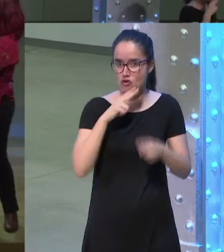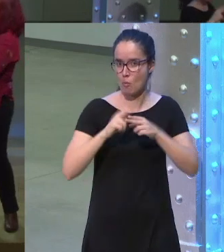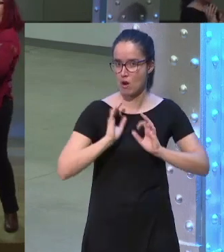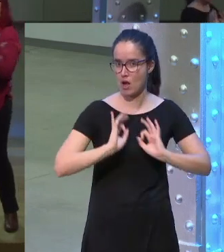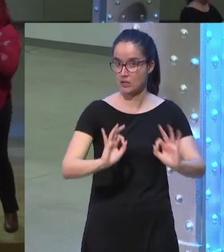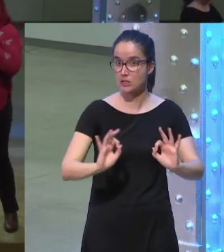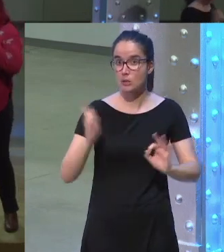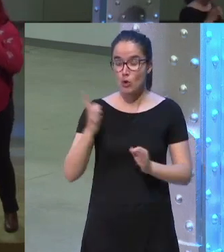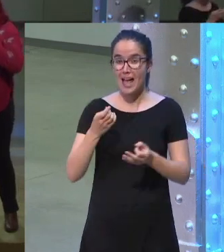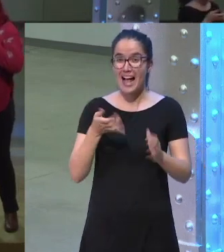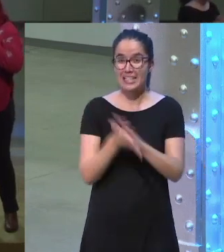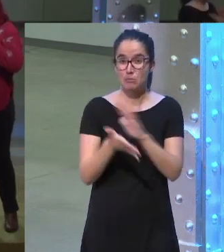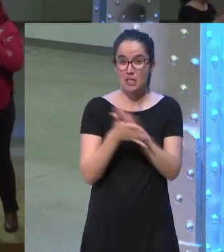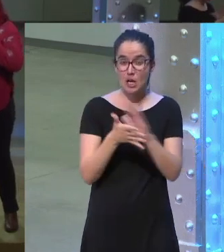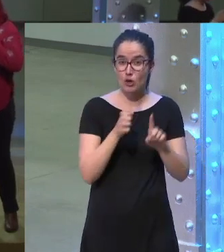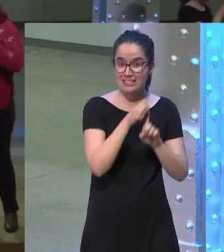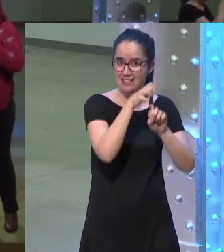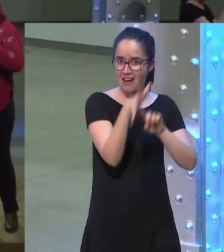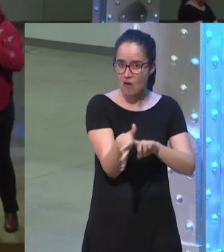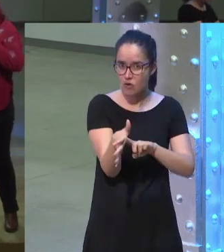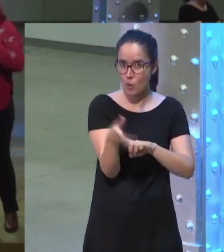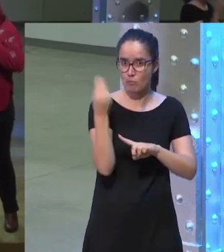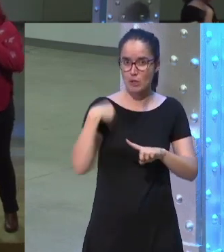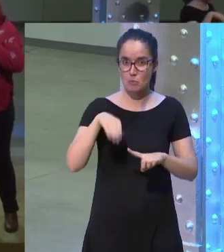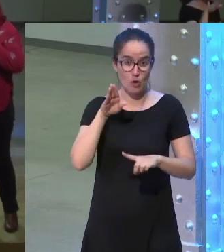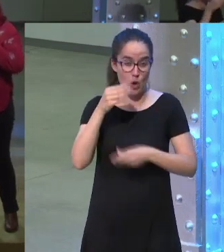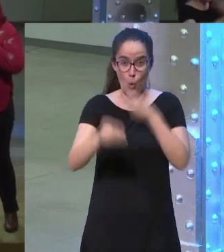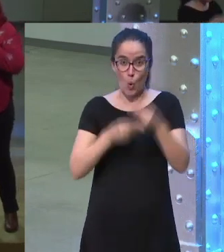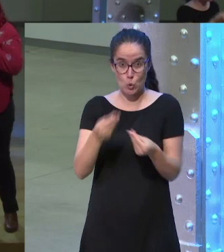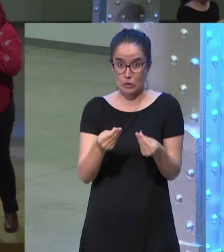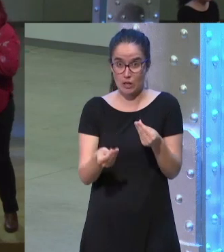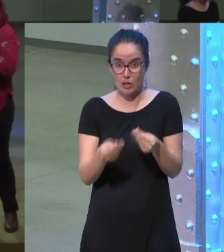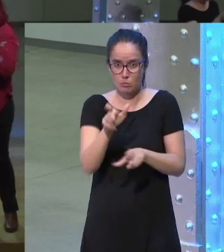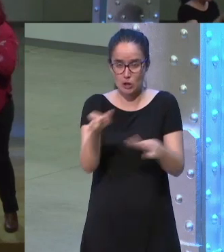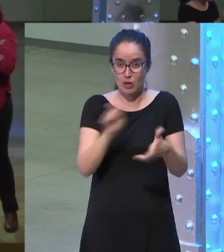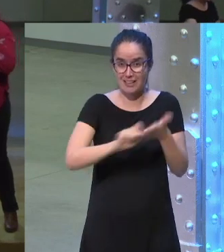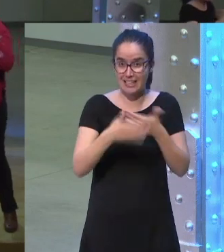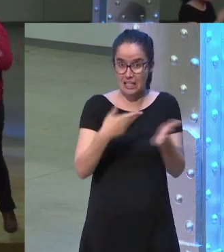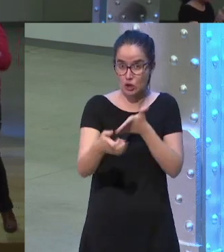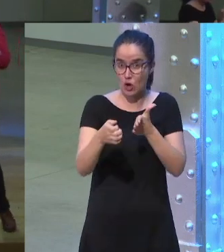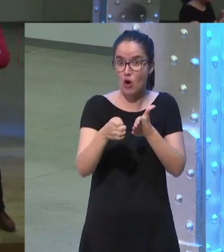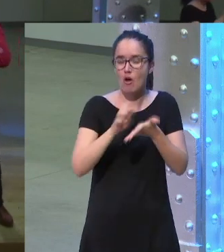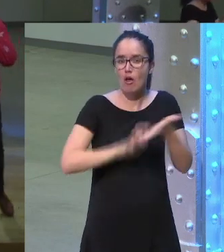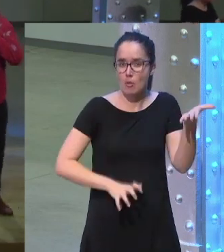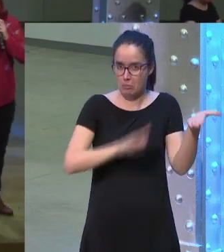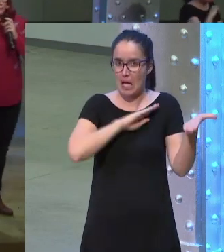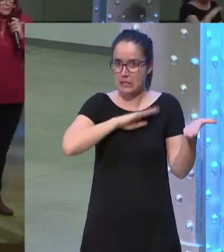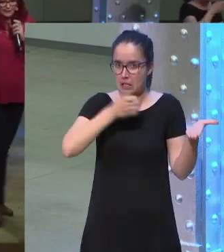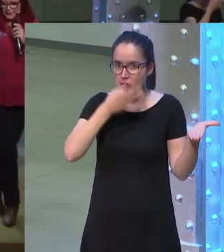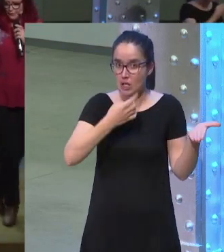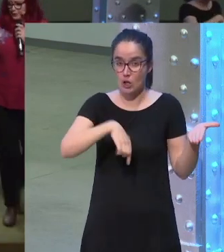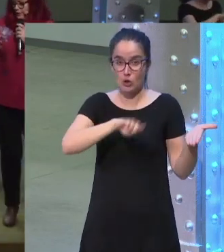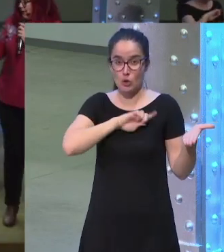Lo voy a explicar con este grafo, que es el mismo que usan ellos en el artículo porque es bastante bueno y